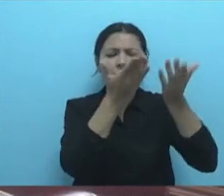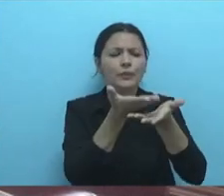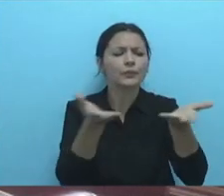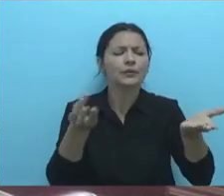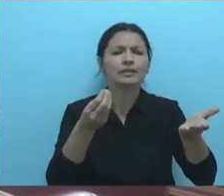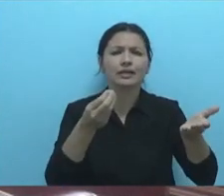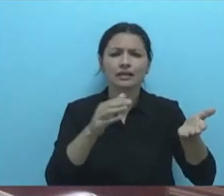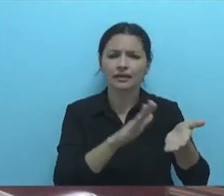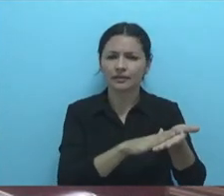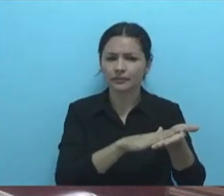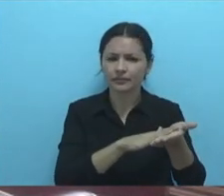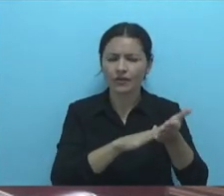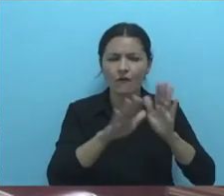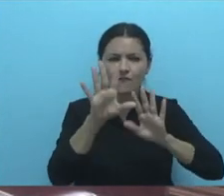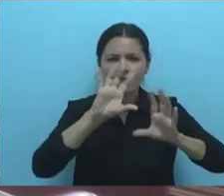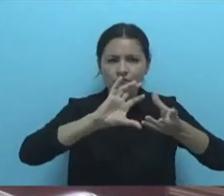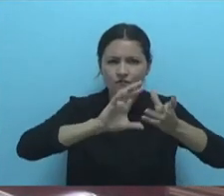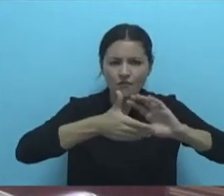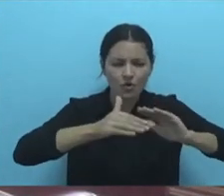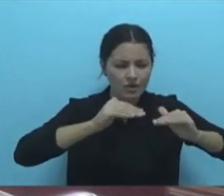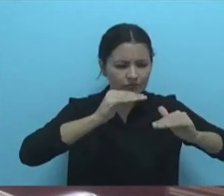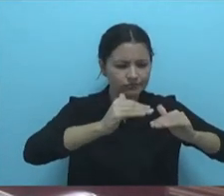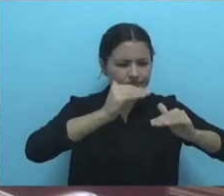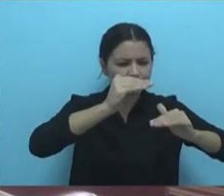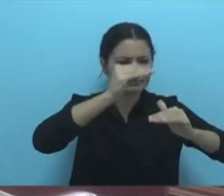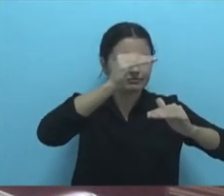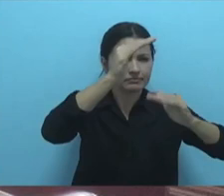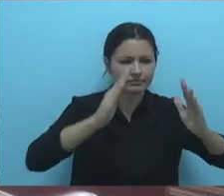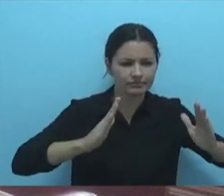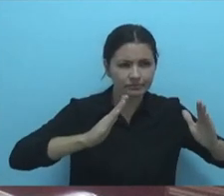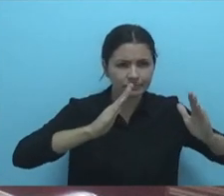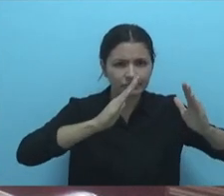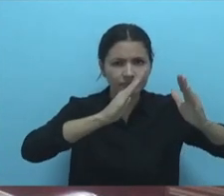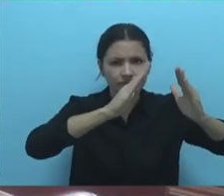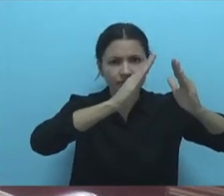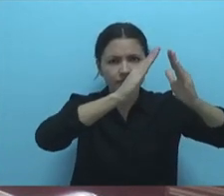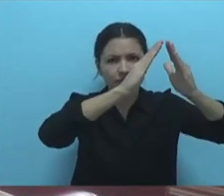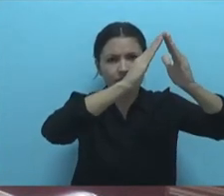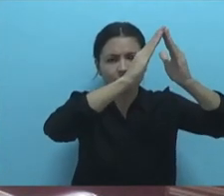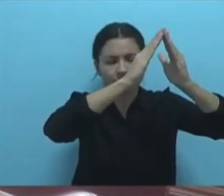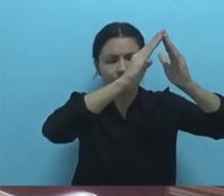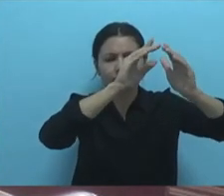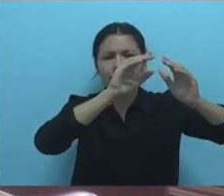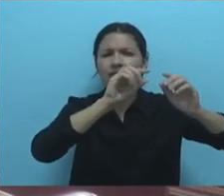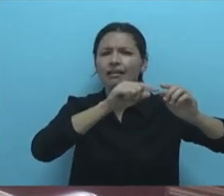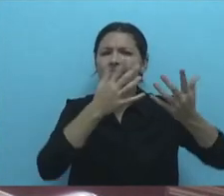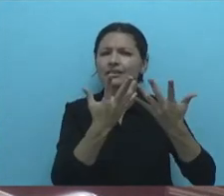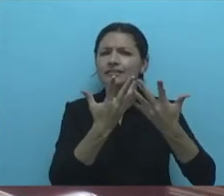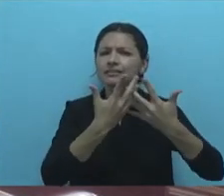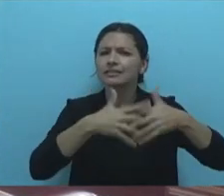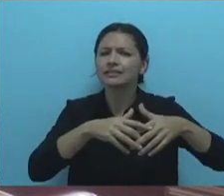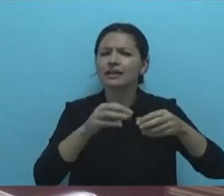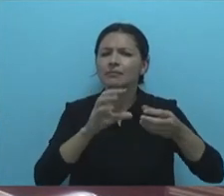la idea de sistemas jurídico escalonado de acuerdo con que Elsa en el sistema no es otra cosa que